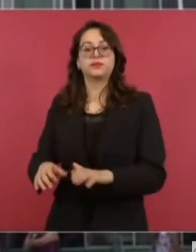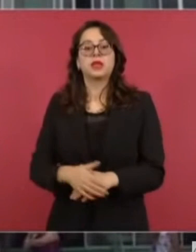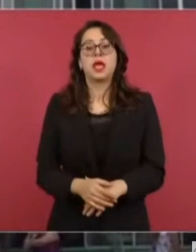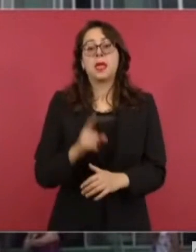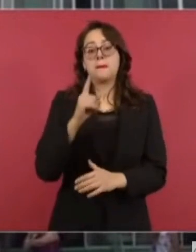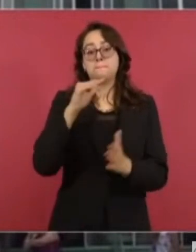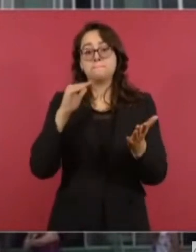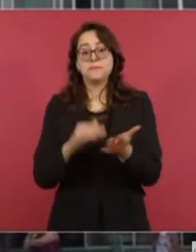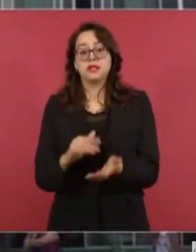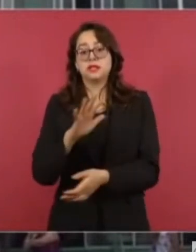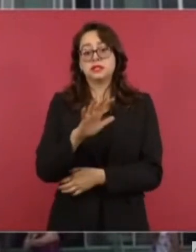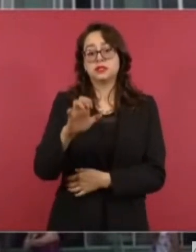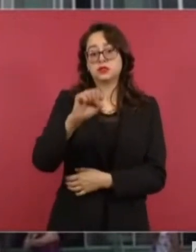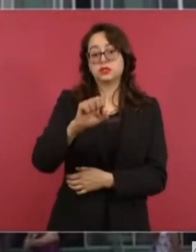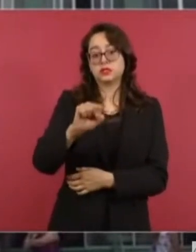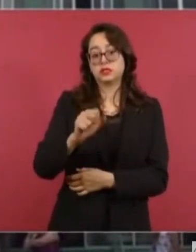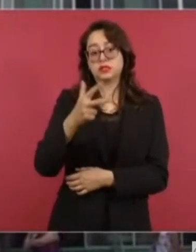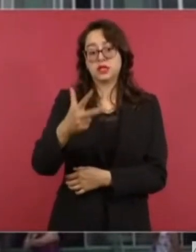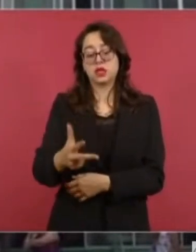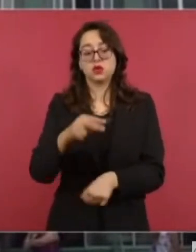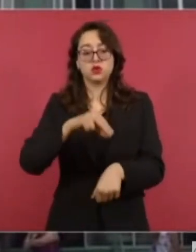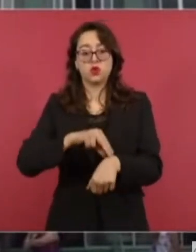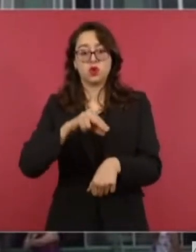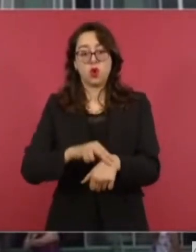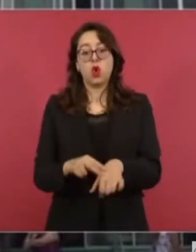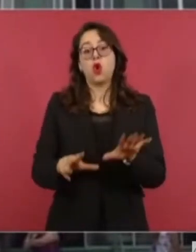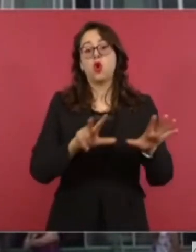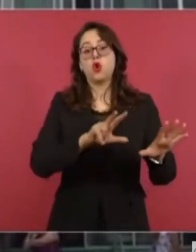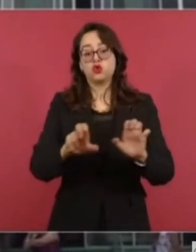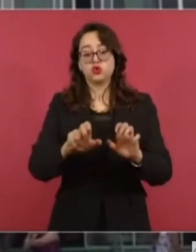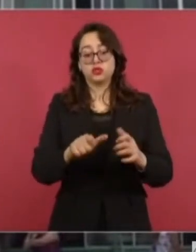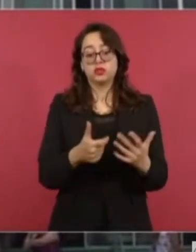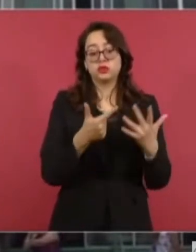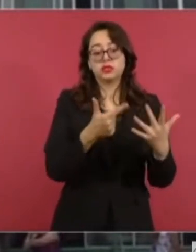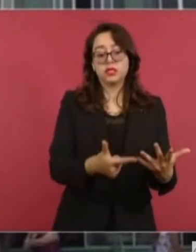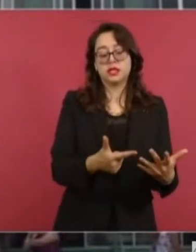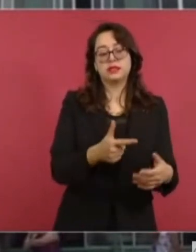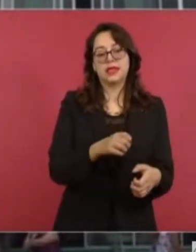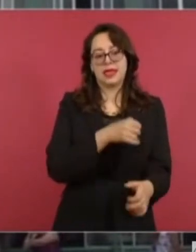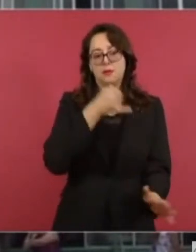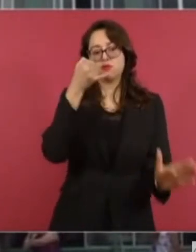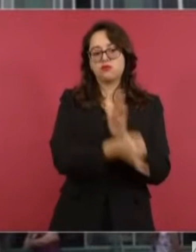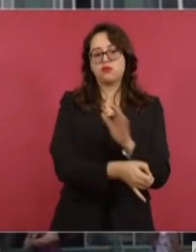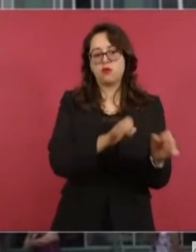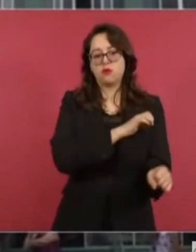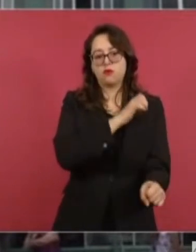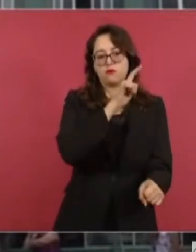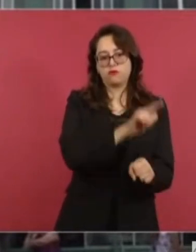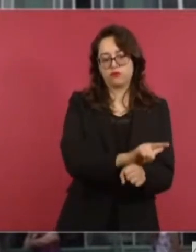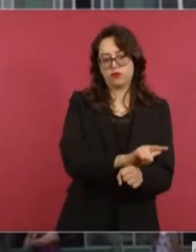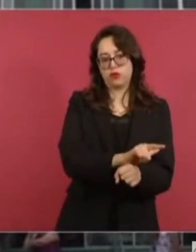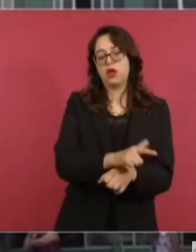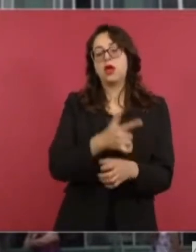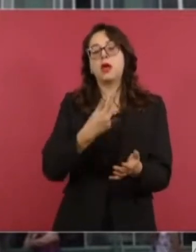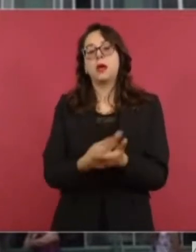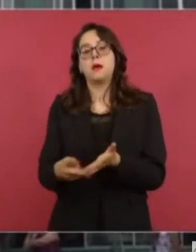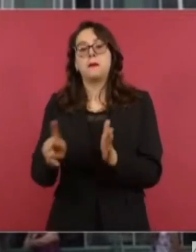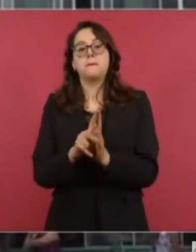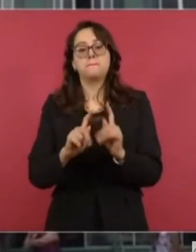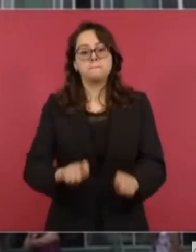1,568 médicos, de los cuales 807 son especialistas. Se han basificado